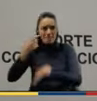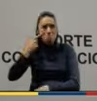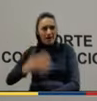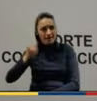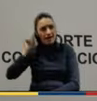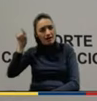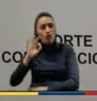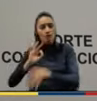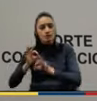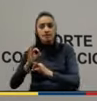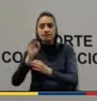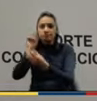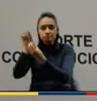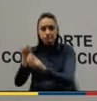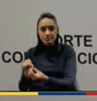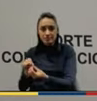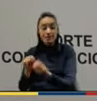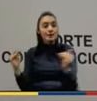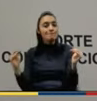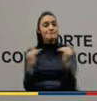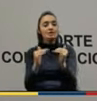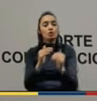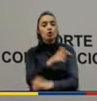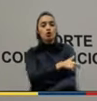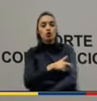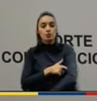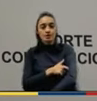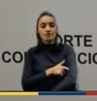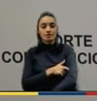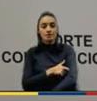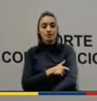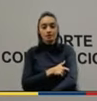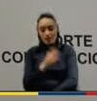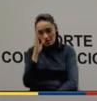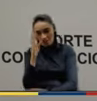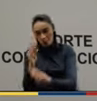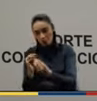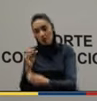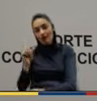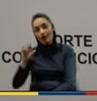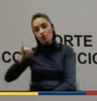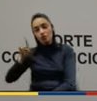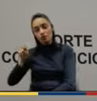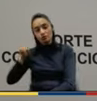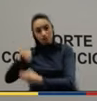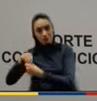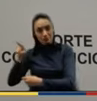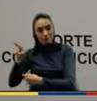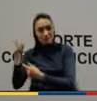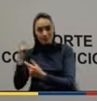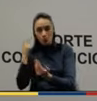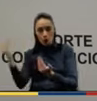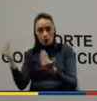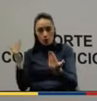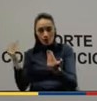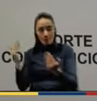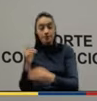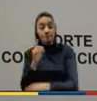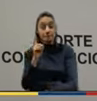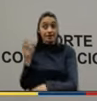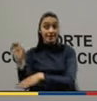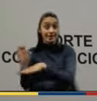vinculatoriedad, como ha sucedido con el Comité de Cumplimiento del Convenio del Acuerdo de Aarhus. Fíjense el paralelo. Estas entidades